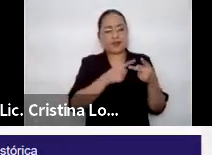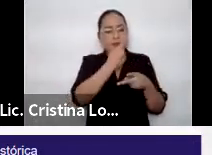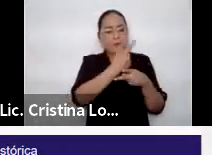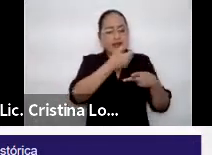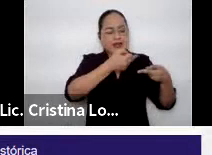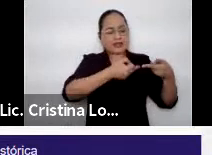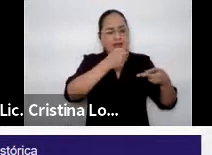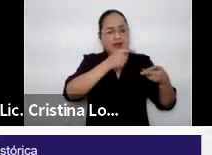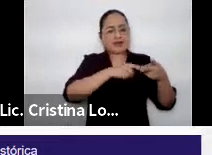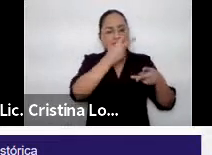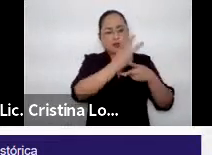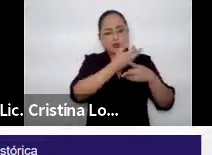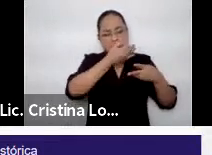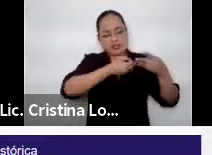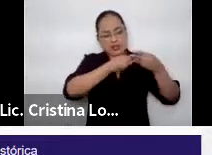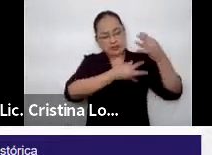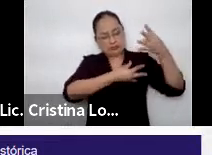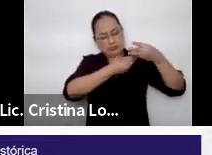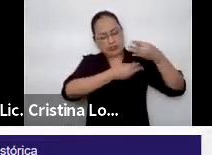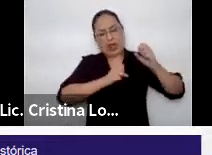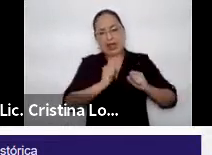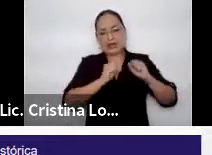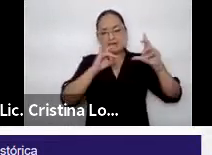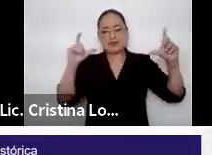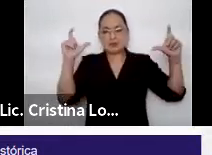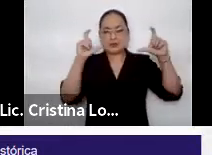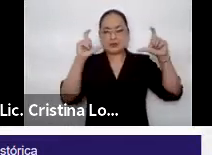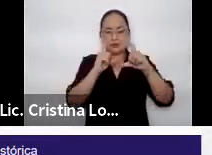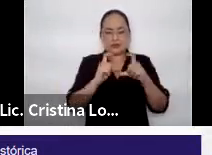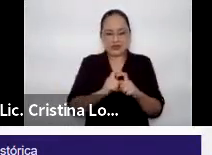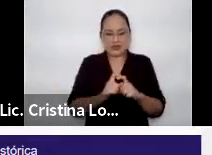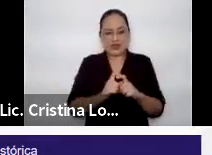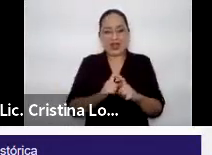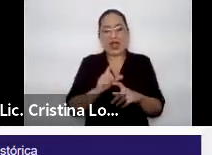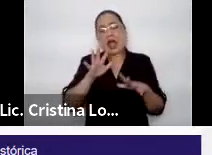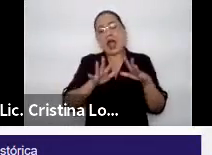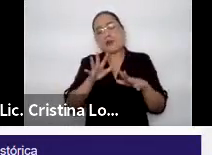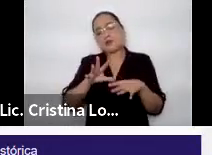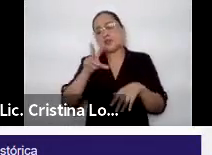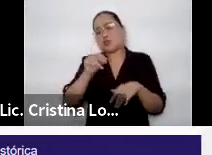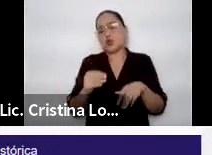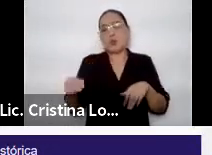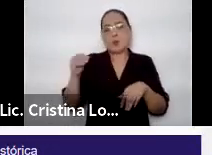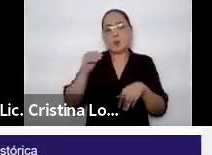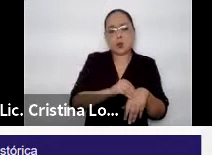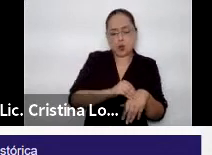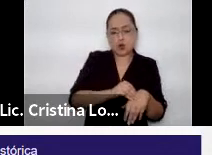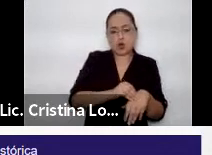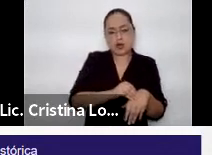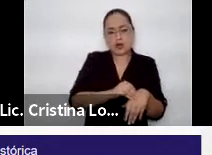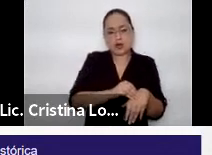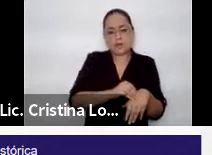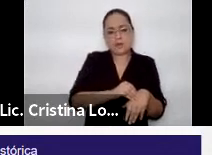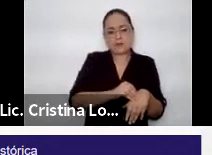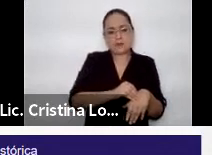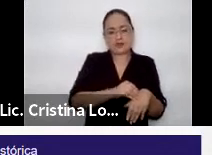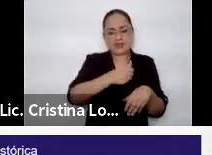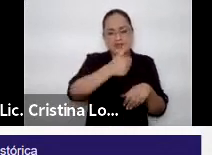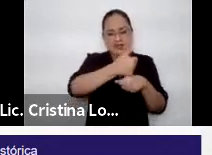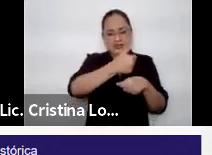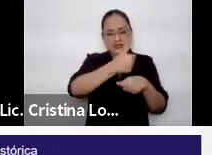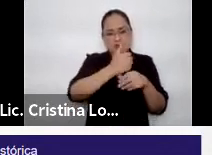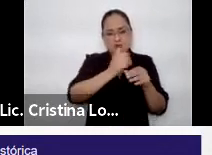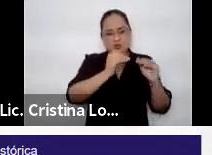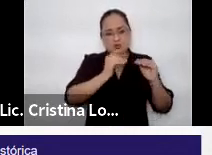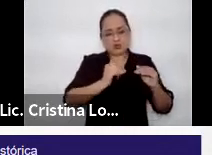sala, y así consecutivamente. Hay veces que no aparece alguna parte. Vean, aquí de la sexta parte se